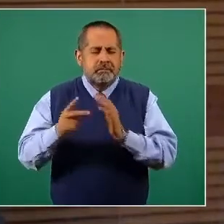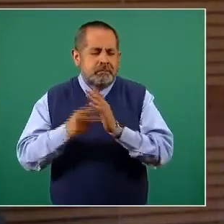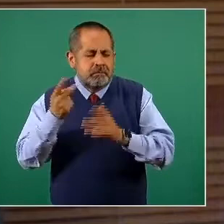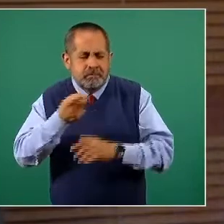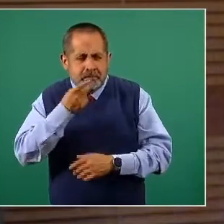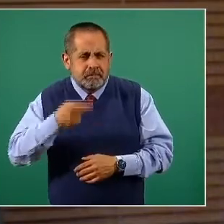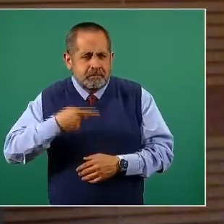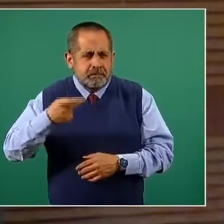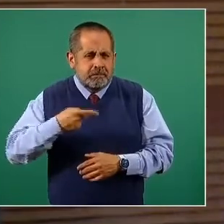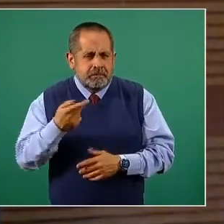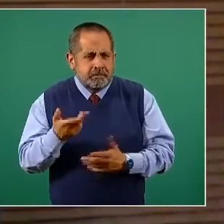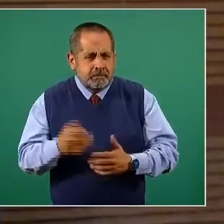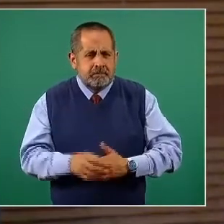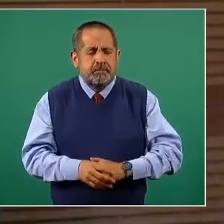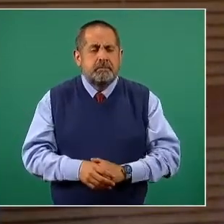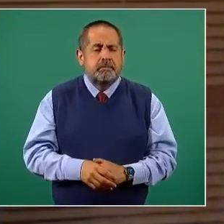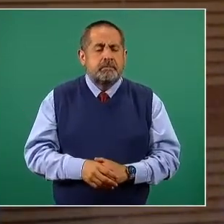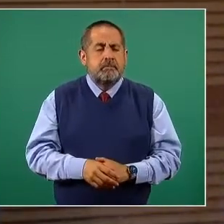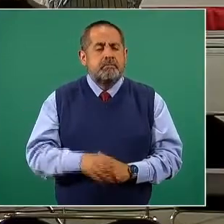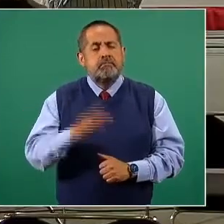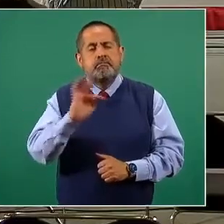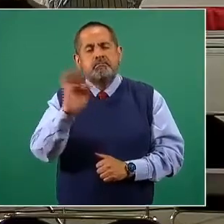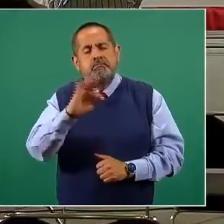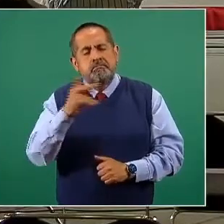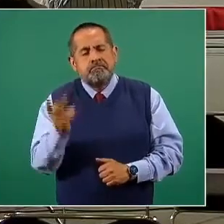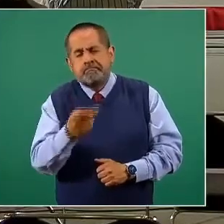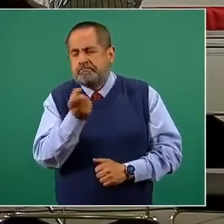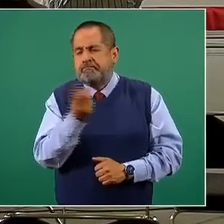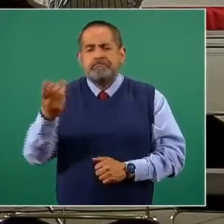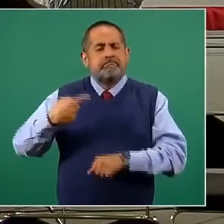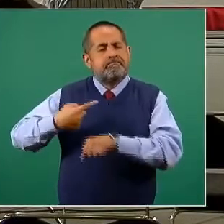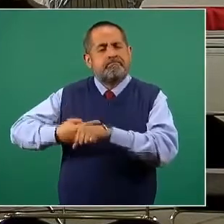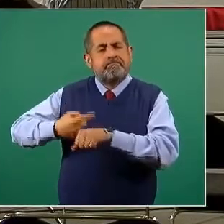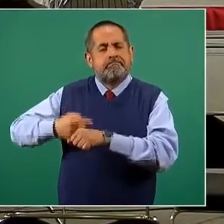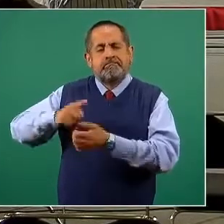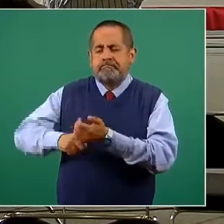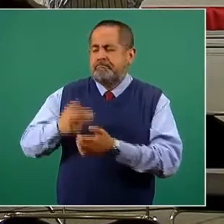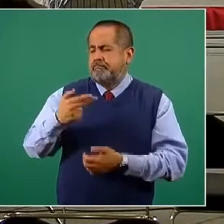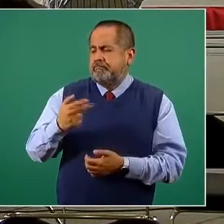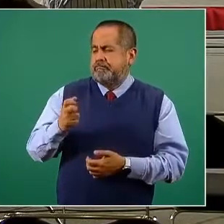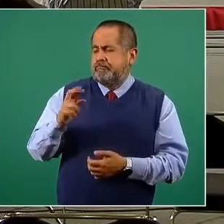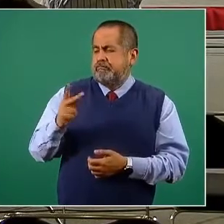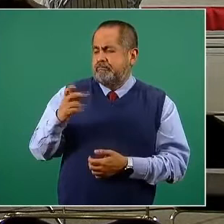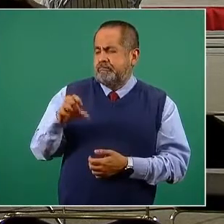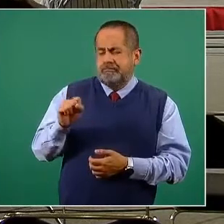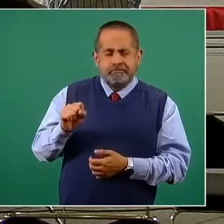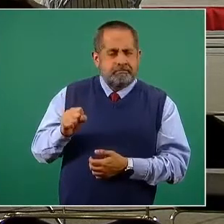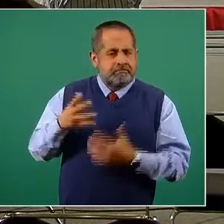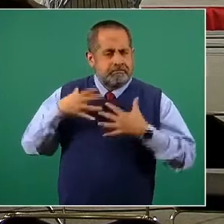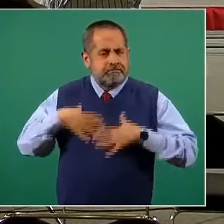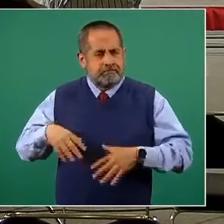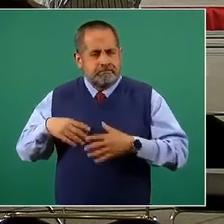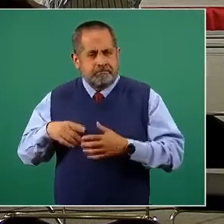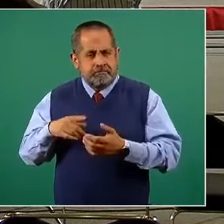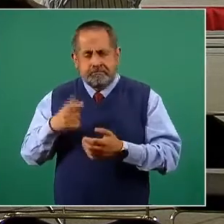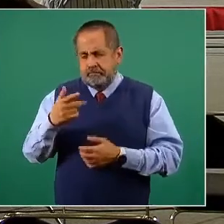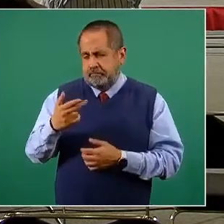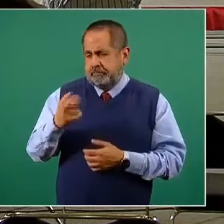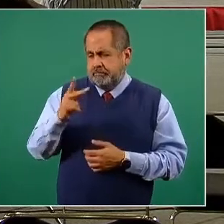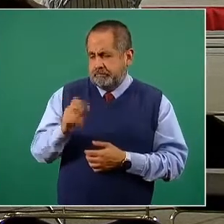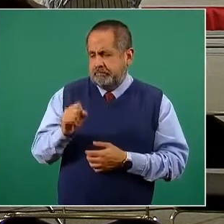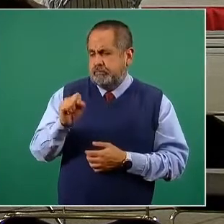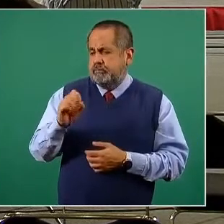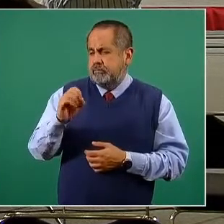Gaby? Sí, claro, que si hasta ahora las personas que presentan herpes, entiendo que herpes zóster,